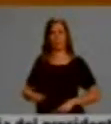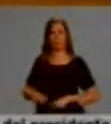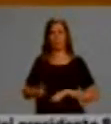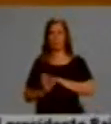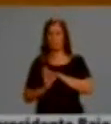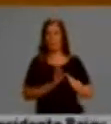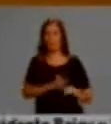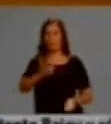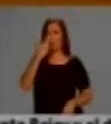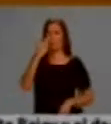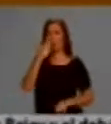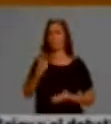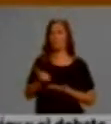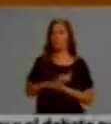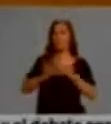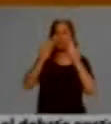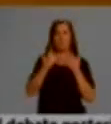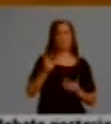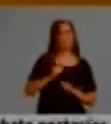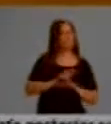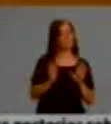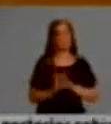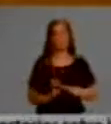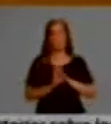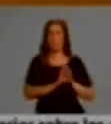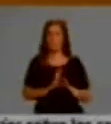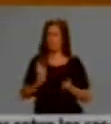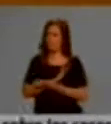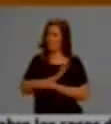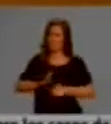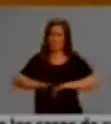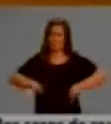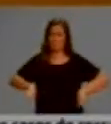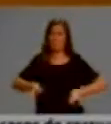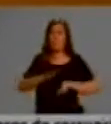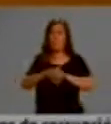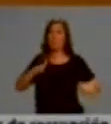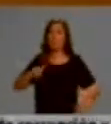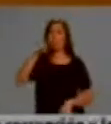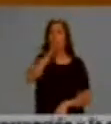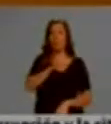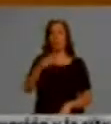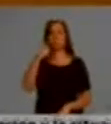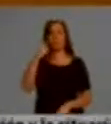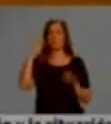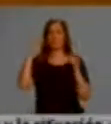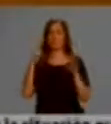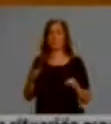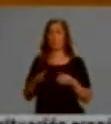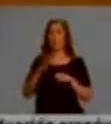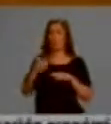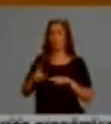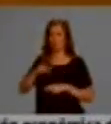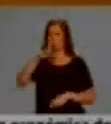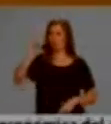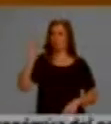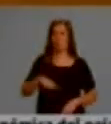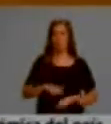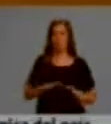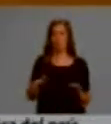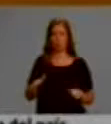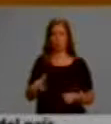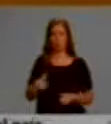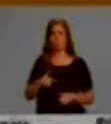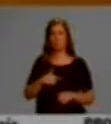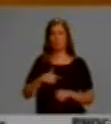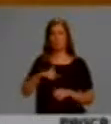al margen de intereses espurios. Creo que esto es así en la inmensa mayoría de los casos y en todos los partidos. Yo no